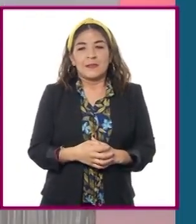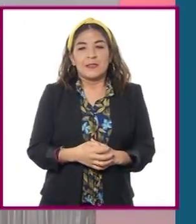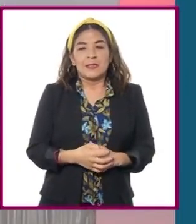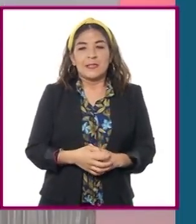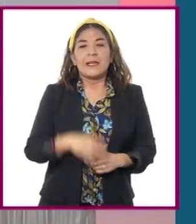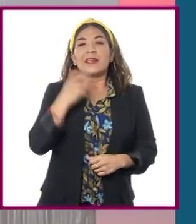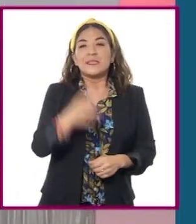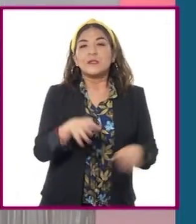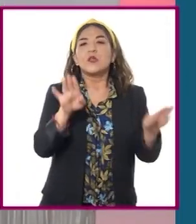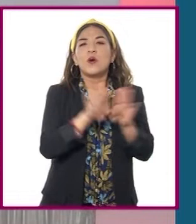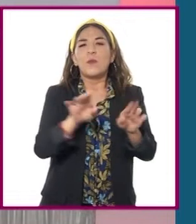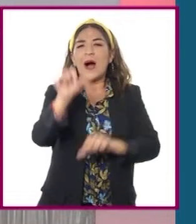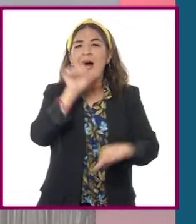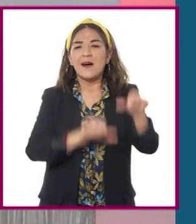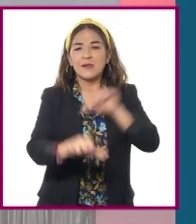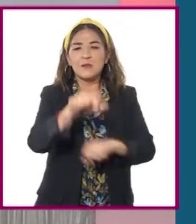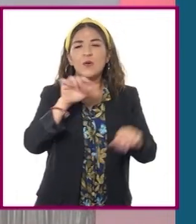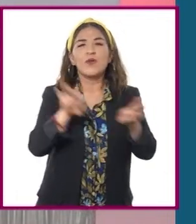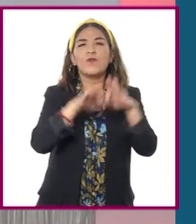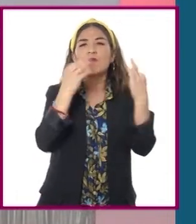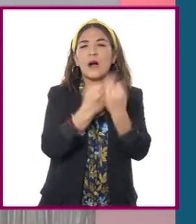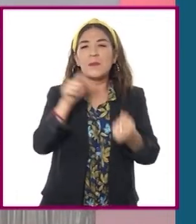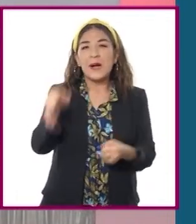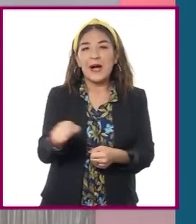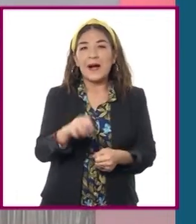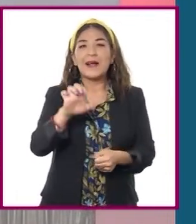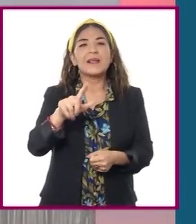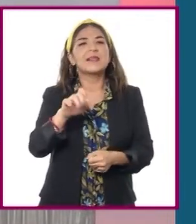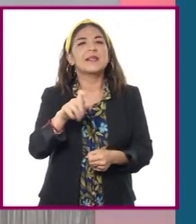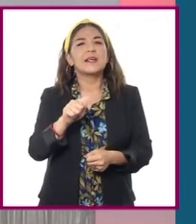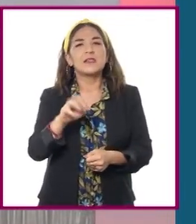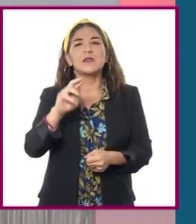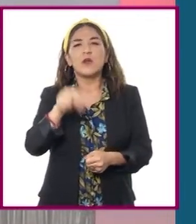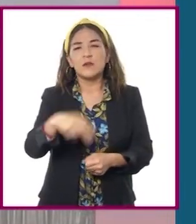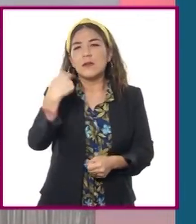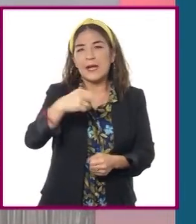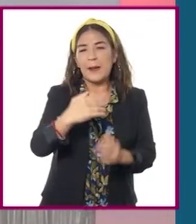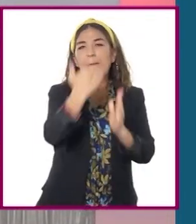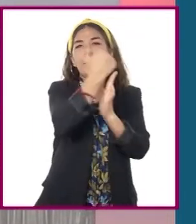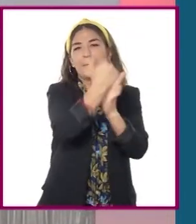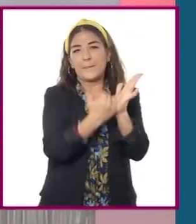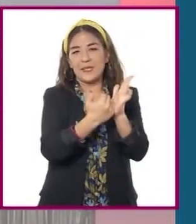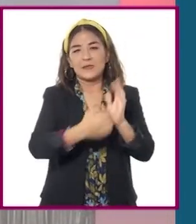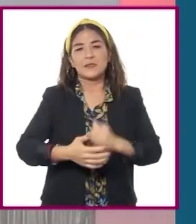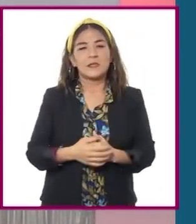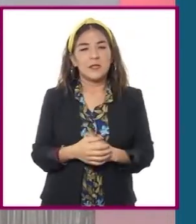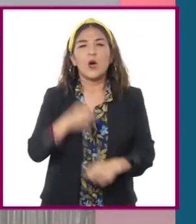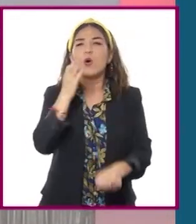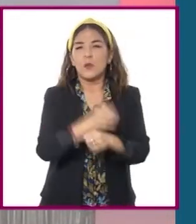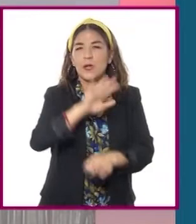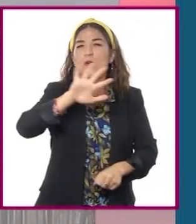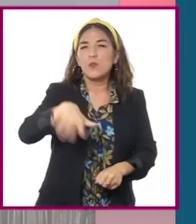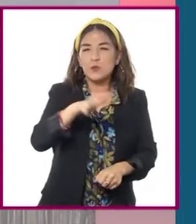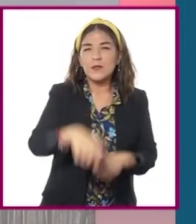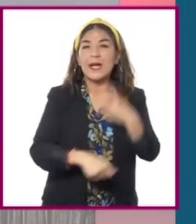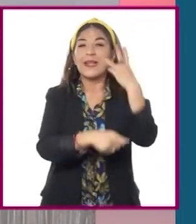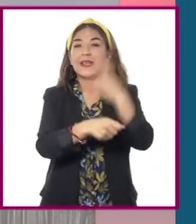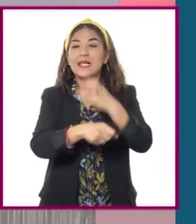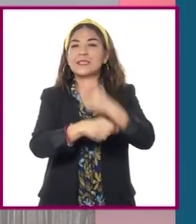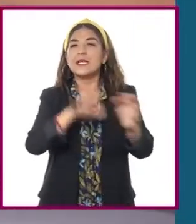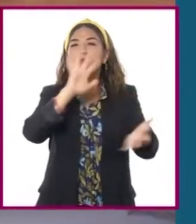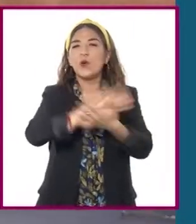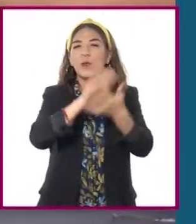A la etapa en la que los átomos de un elemento aceptan electrones se le denomina reducción. Busquemos al tercer